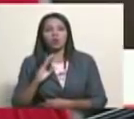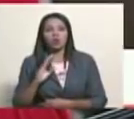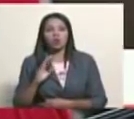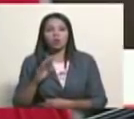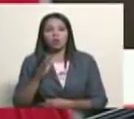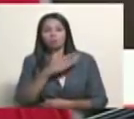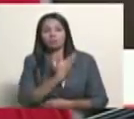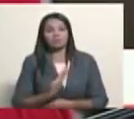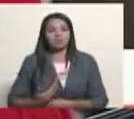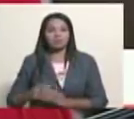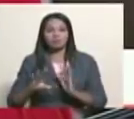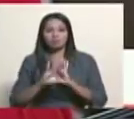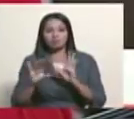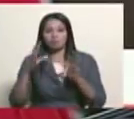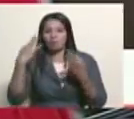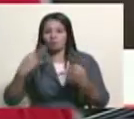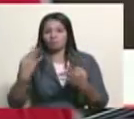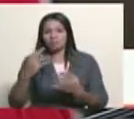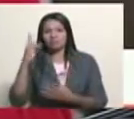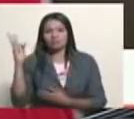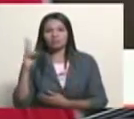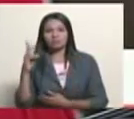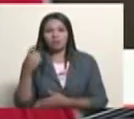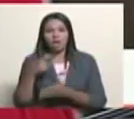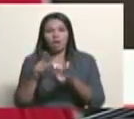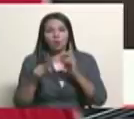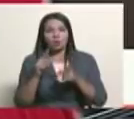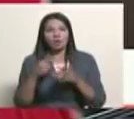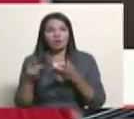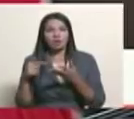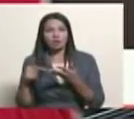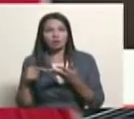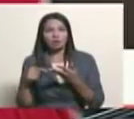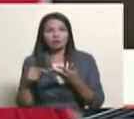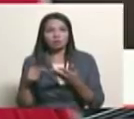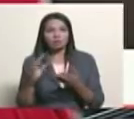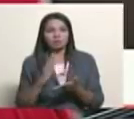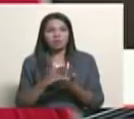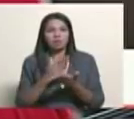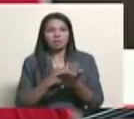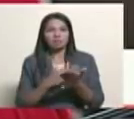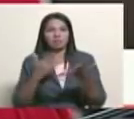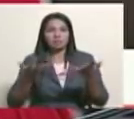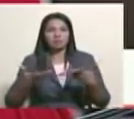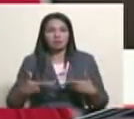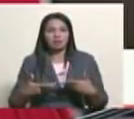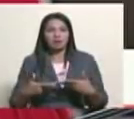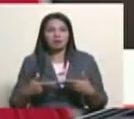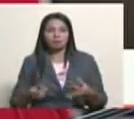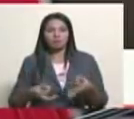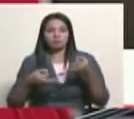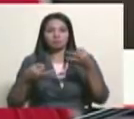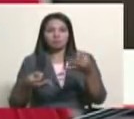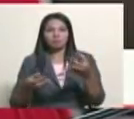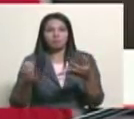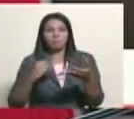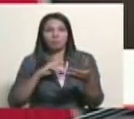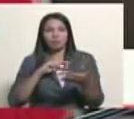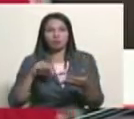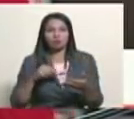Venezuela. Una de las cosas, quizás, antes de entregarle la propuesta nuestra,